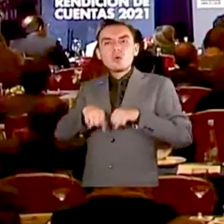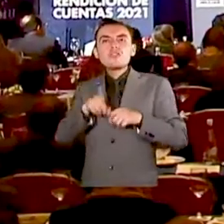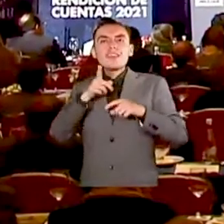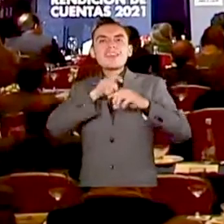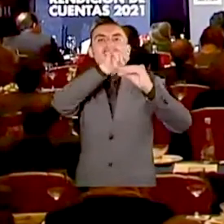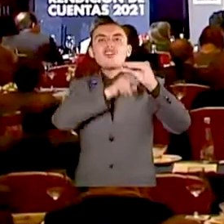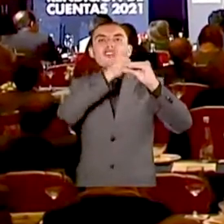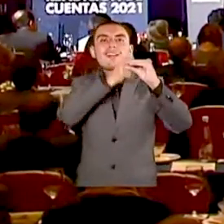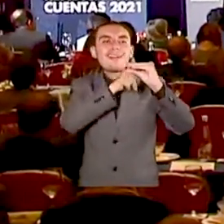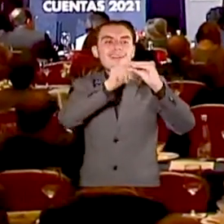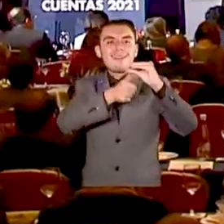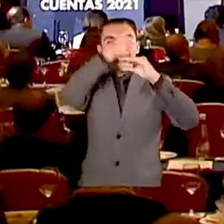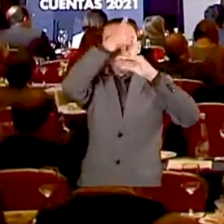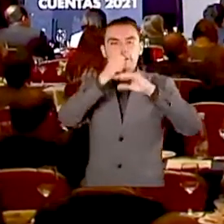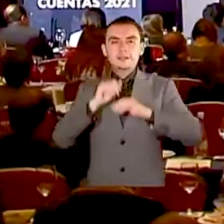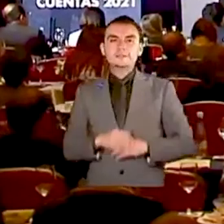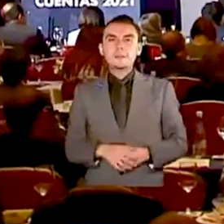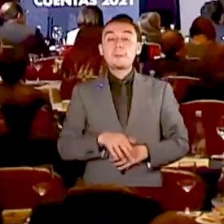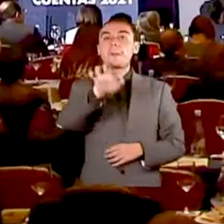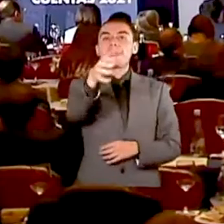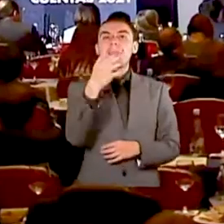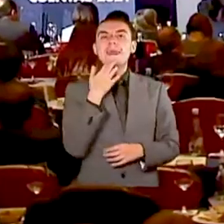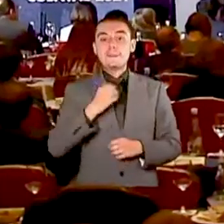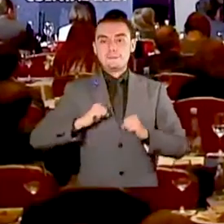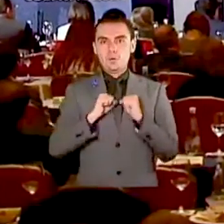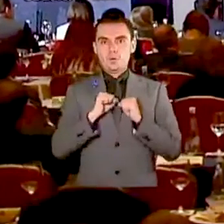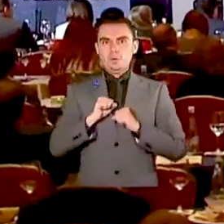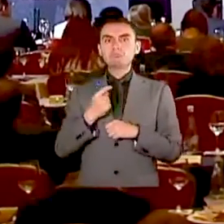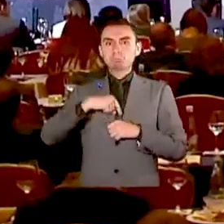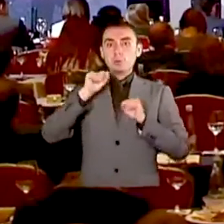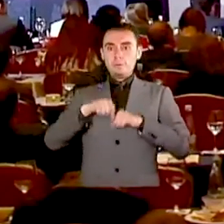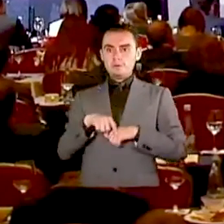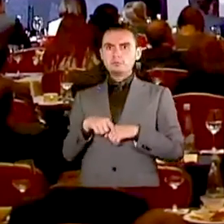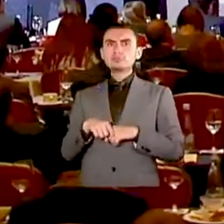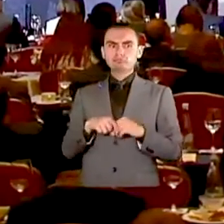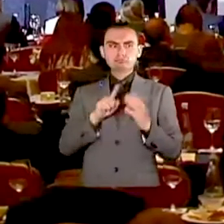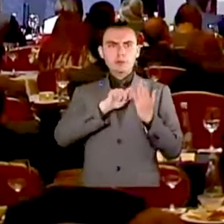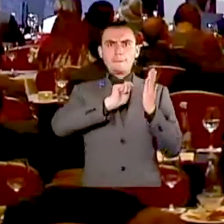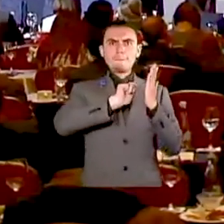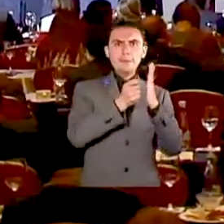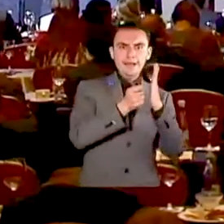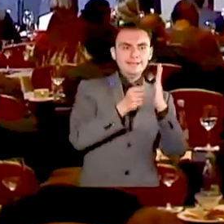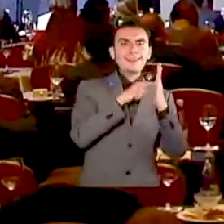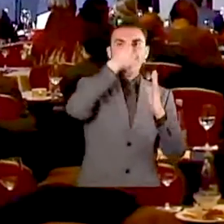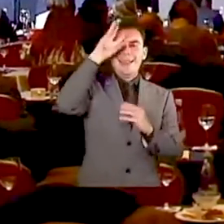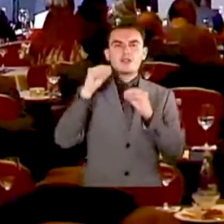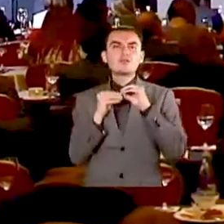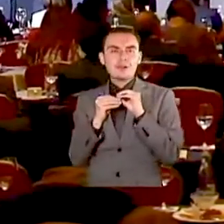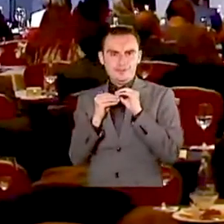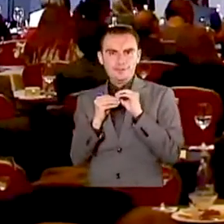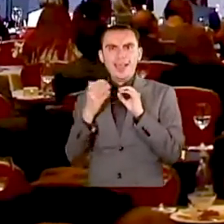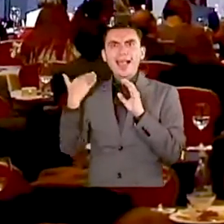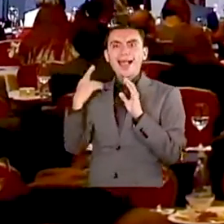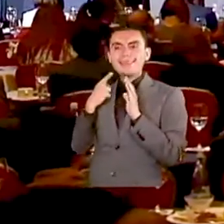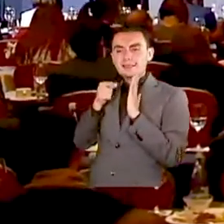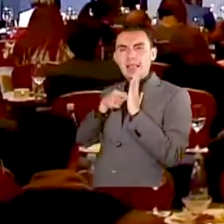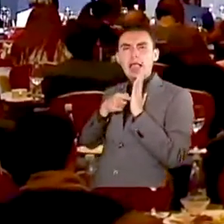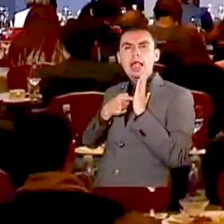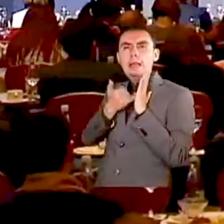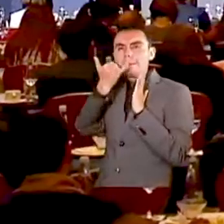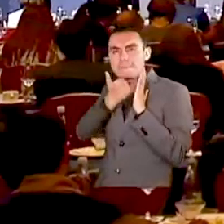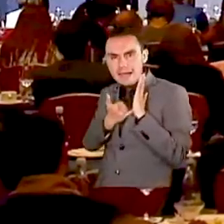En Bogotá, por ejemplo, señora procuradora, logramos de que se modificara el acuerdo que tenía un error y que